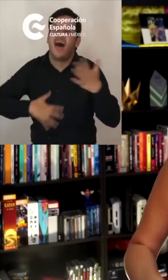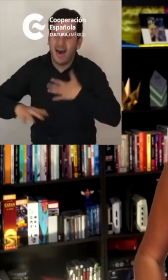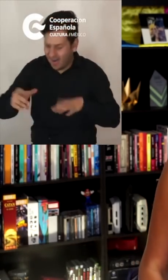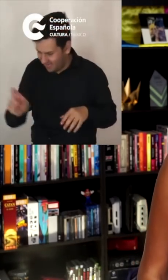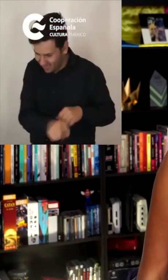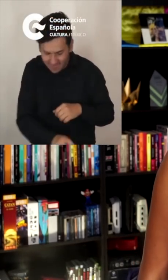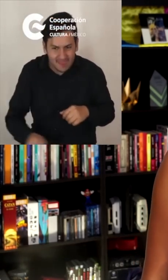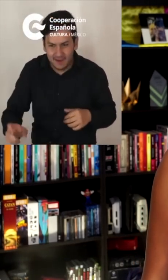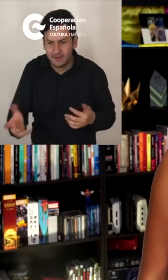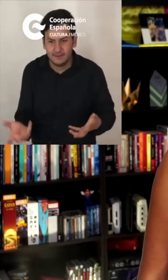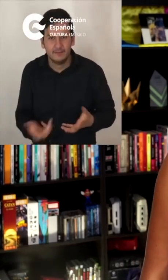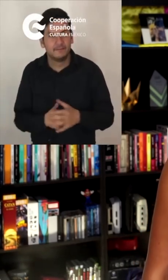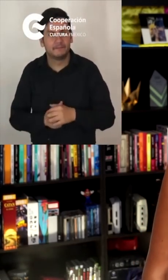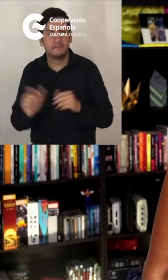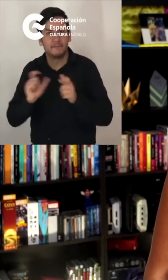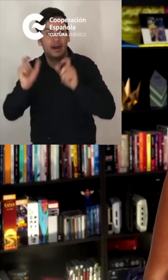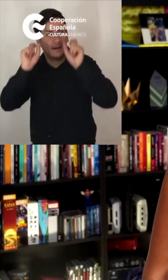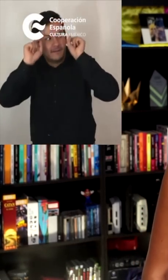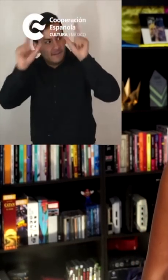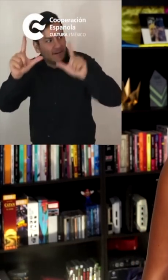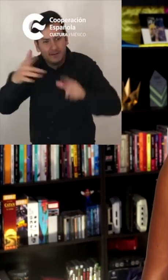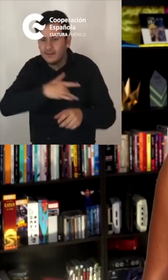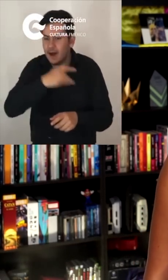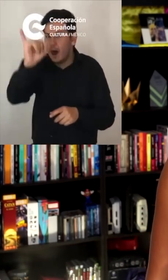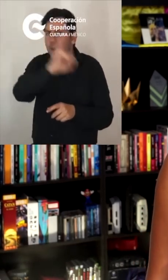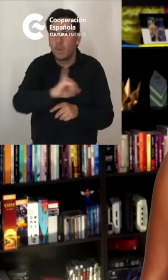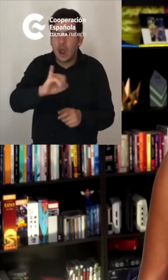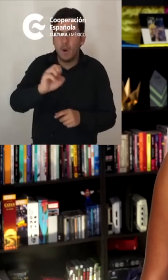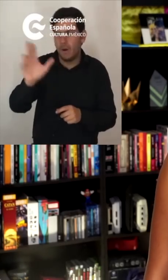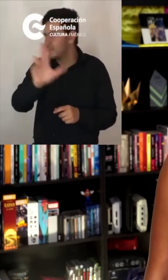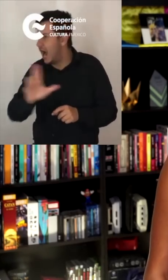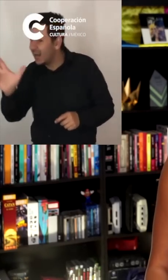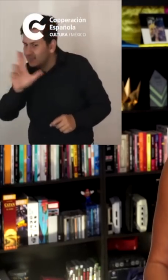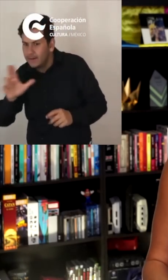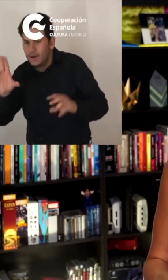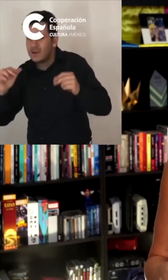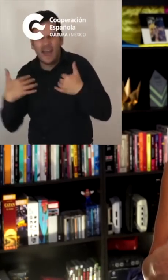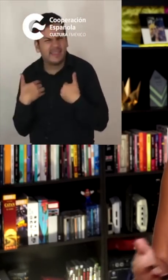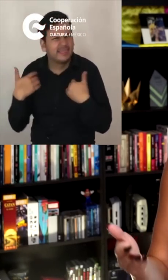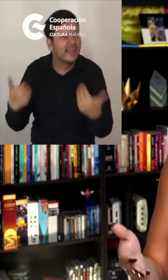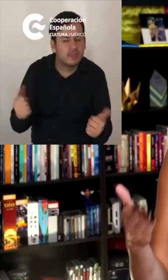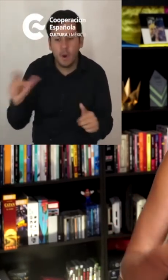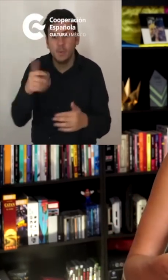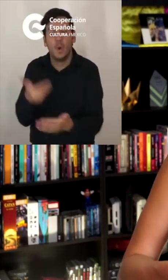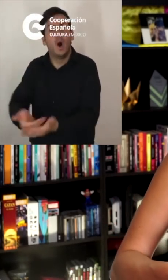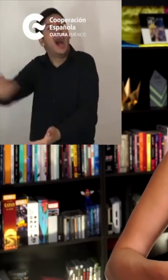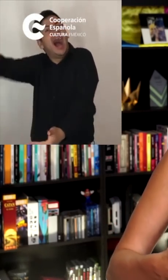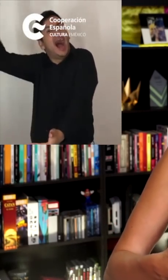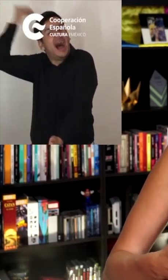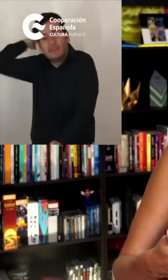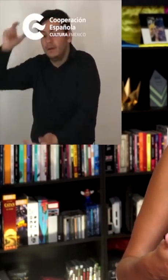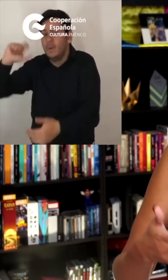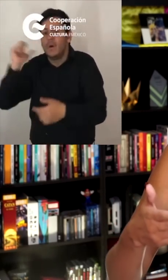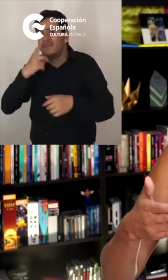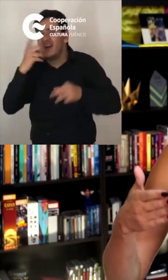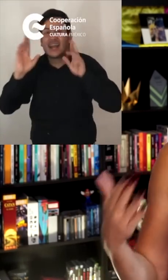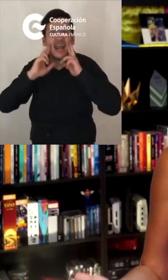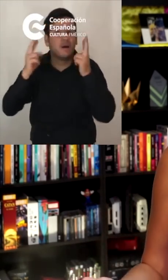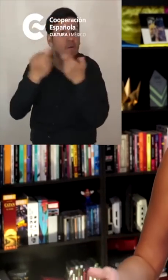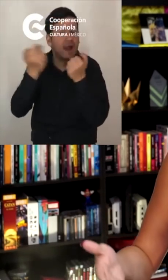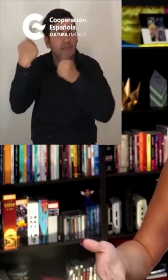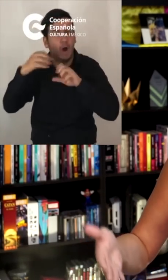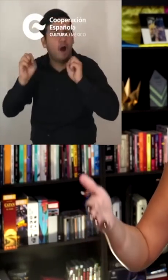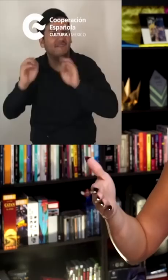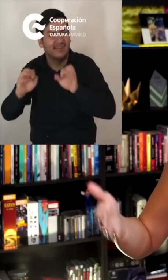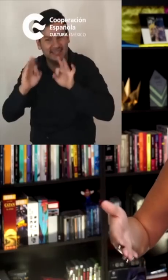cansancio. La misma expresión que haces cuando despiertas un jueves que sabe a martes a una llamada, que no entiendes cómo antes querías esto cuando te pedían una reunión en la